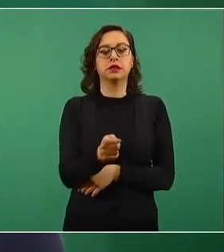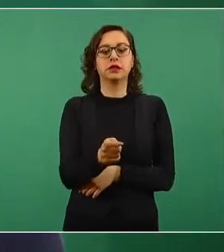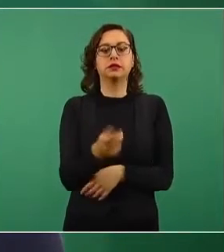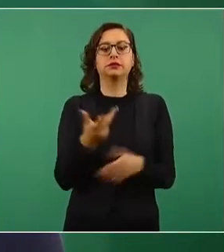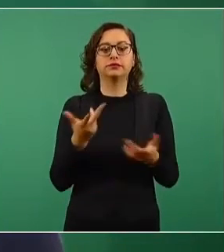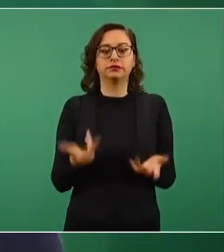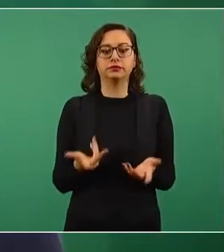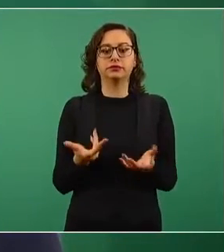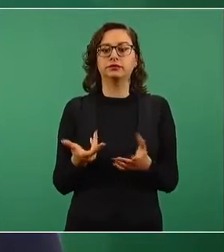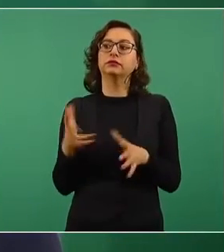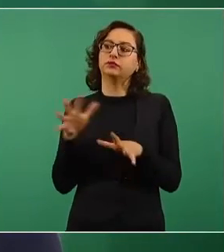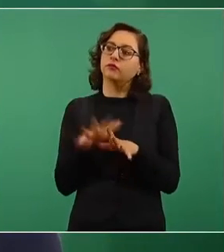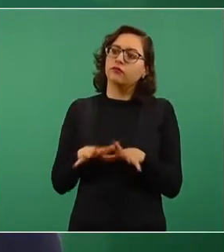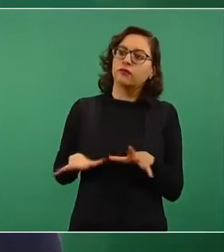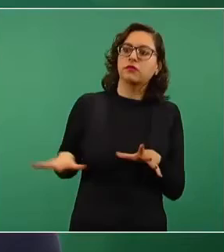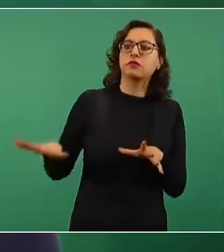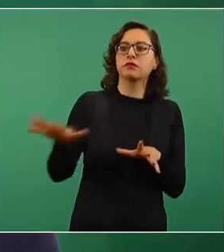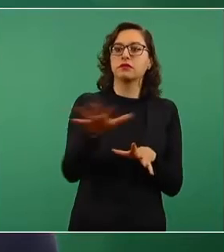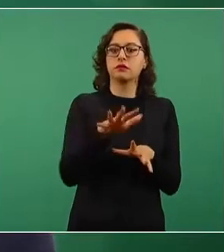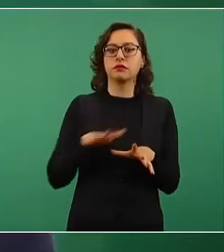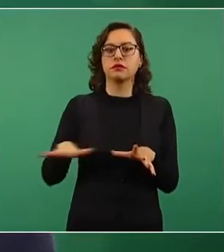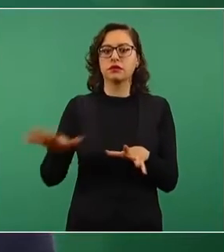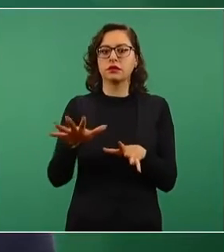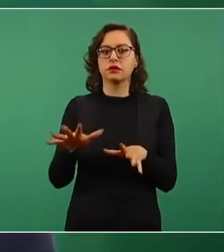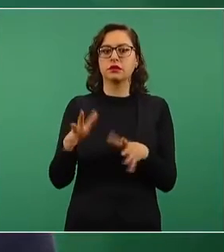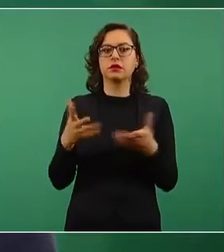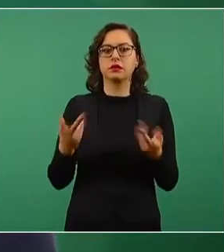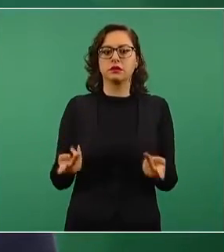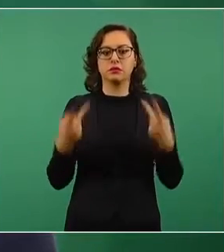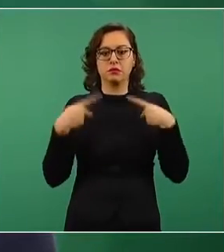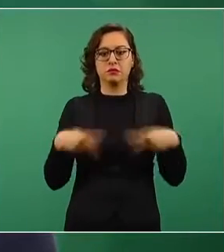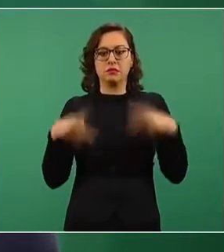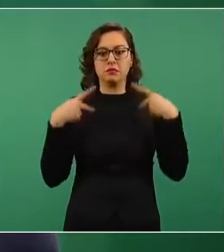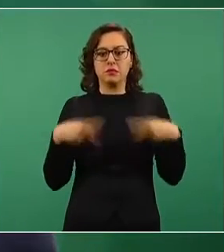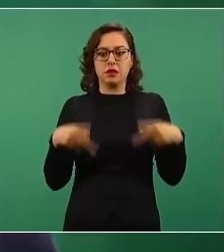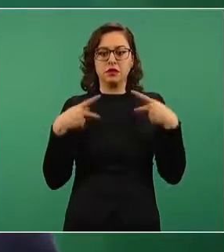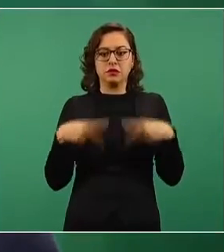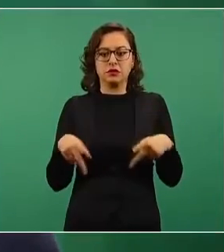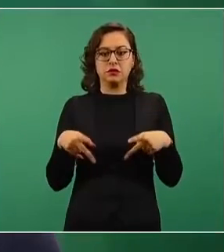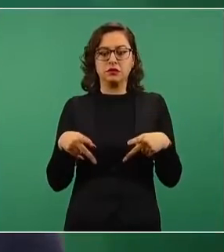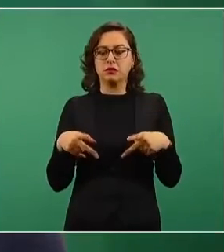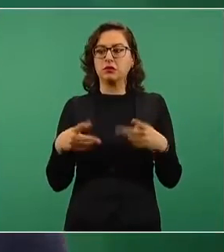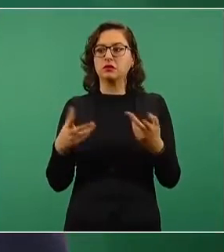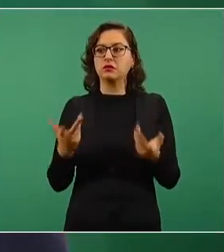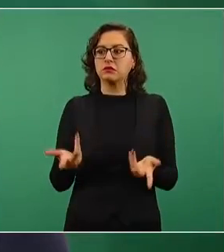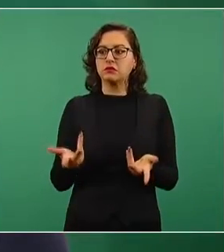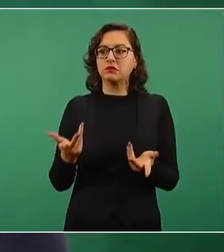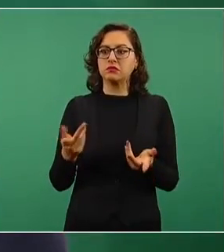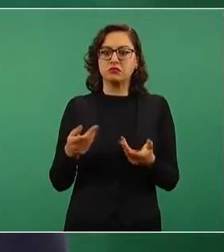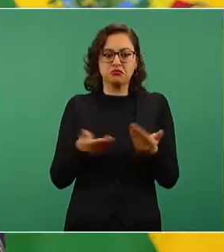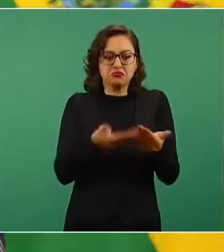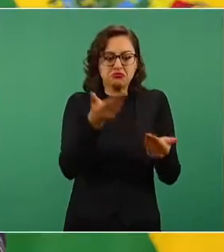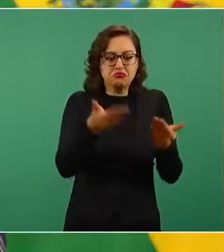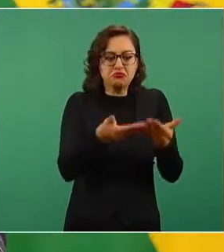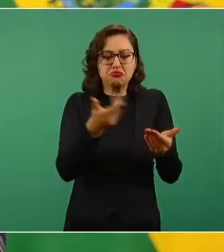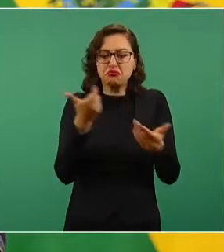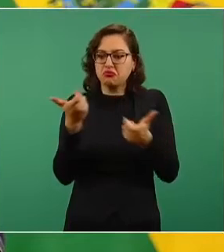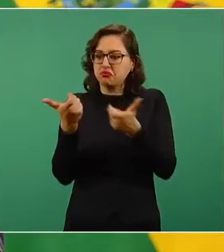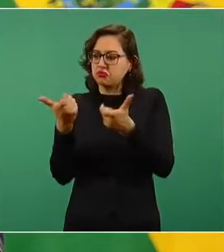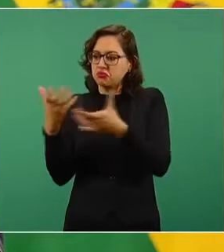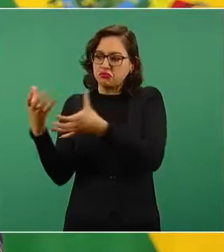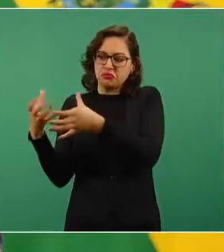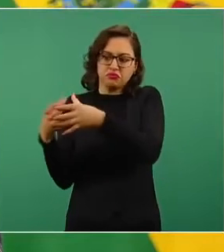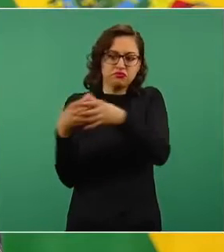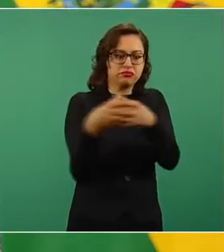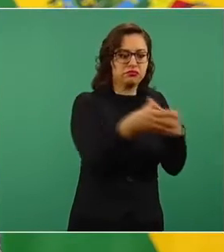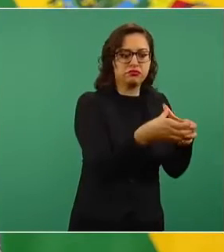los últimos en tener el indicador más concentrador en realidad de ingreso en pocas manos,